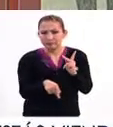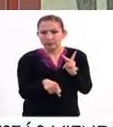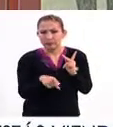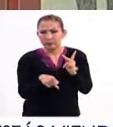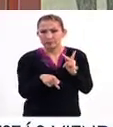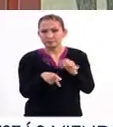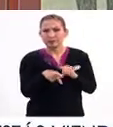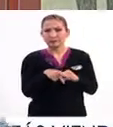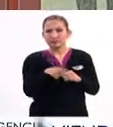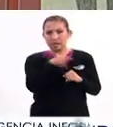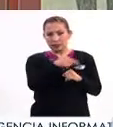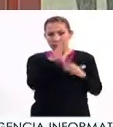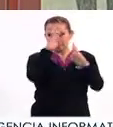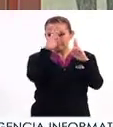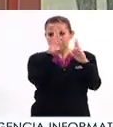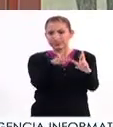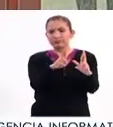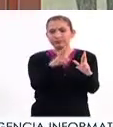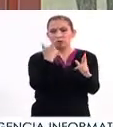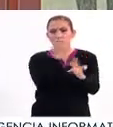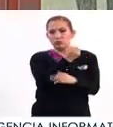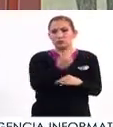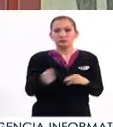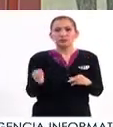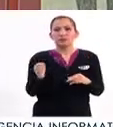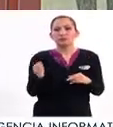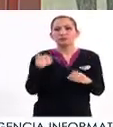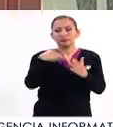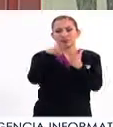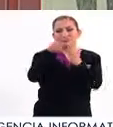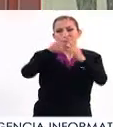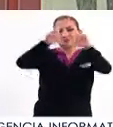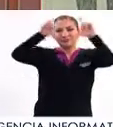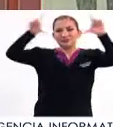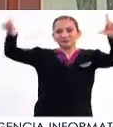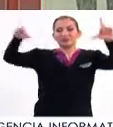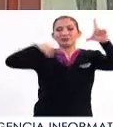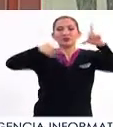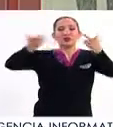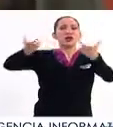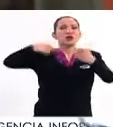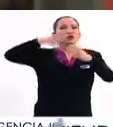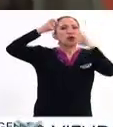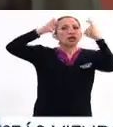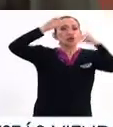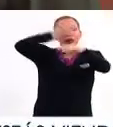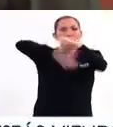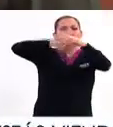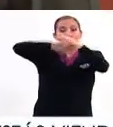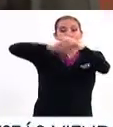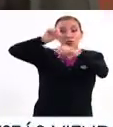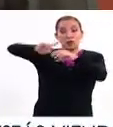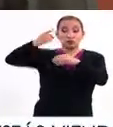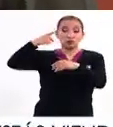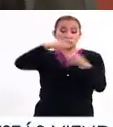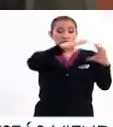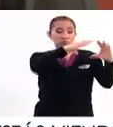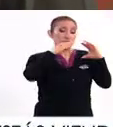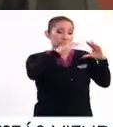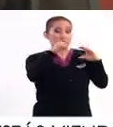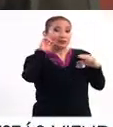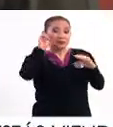homenaje a su maestro, ¿no? Sí. Aparece Diego niño, tomado de la mano de Posada. Claro, todos los tres grandes, por lo